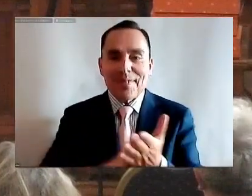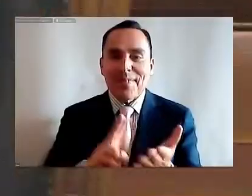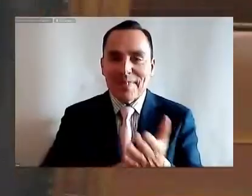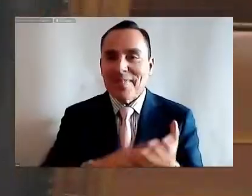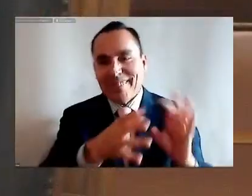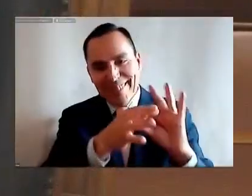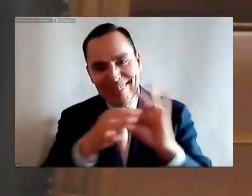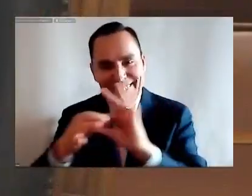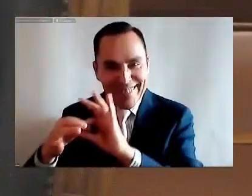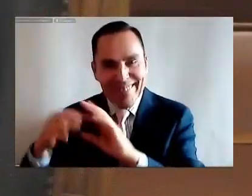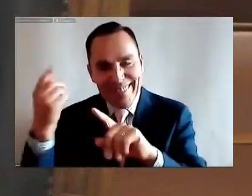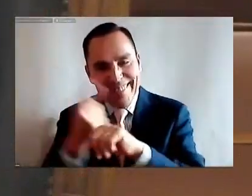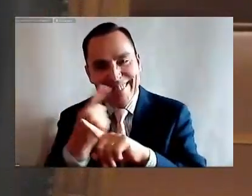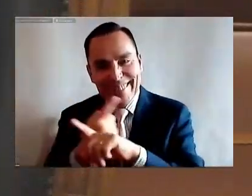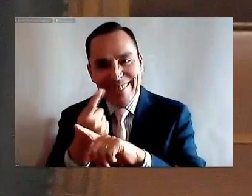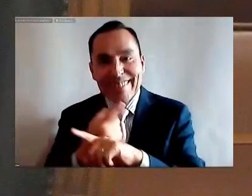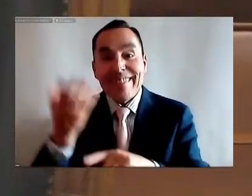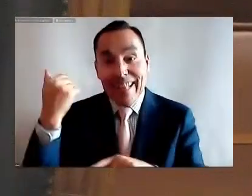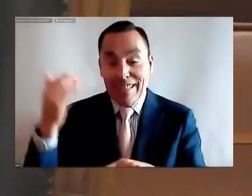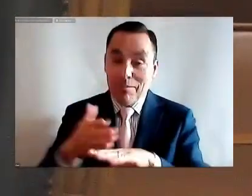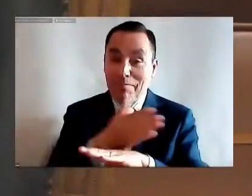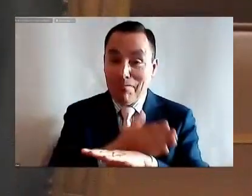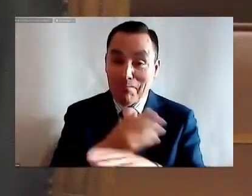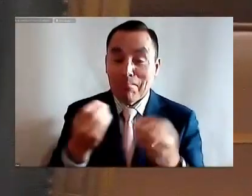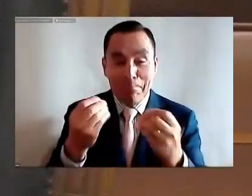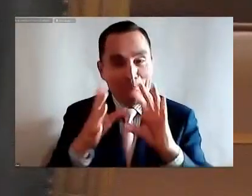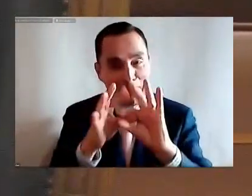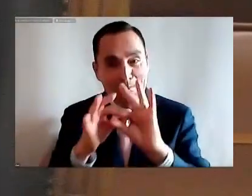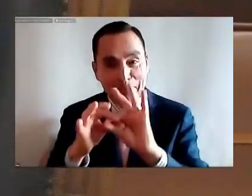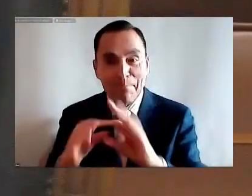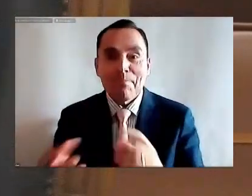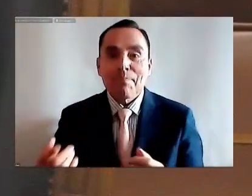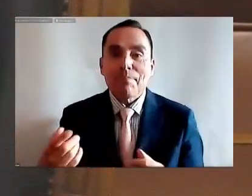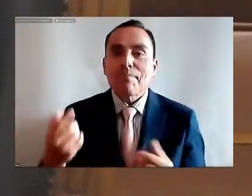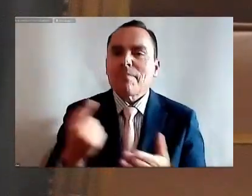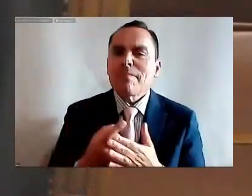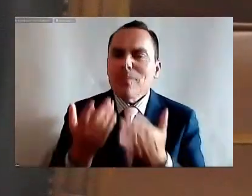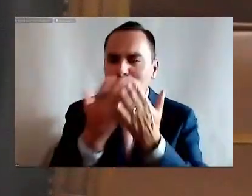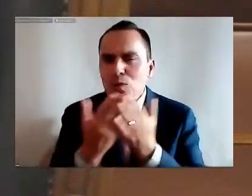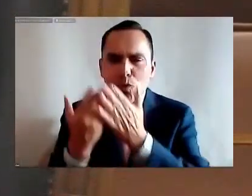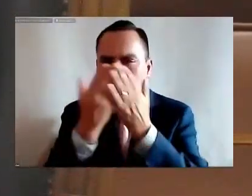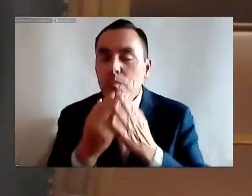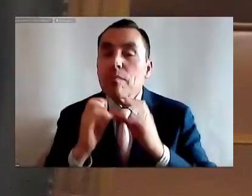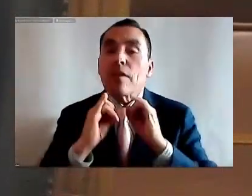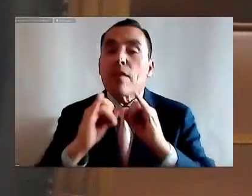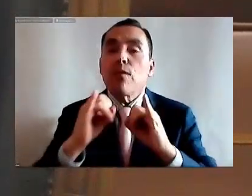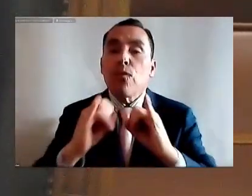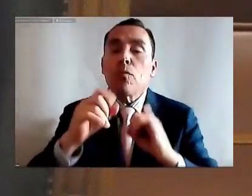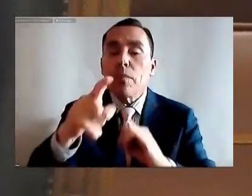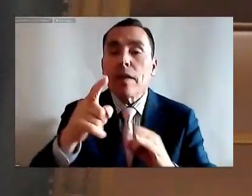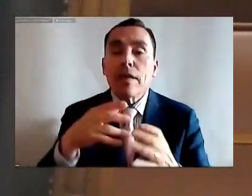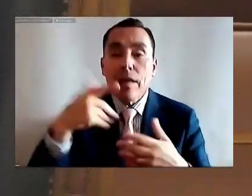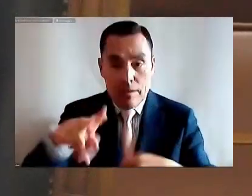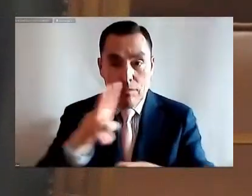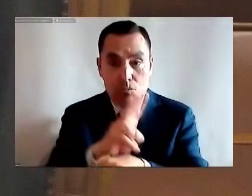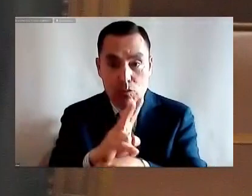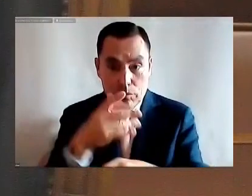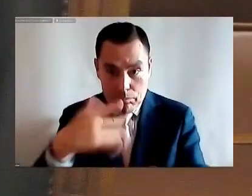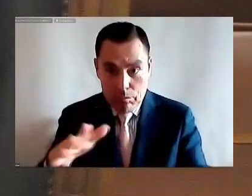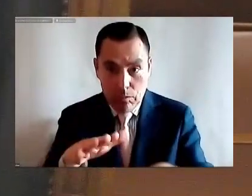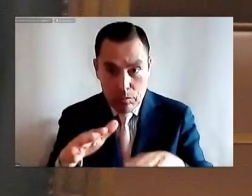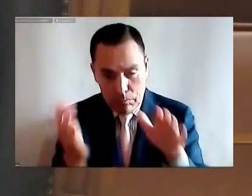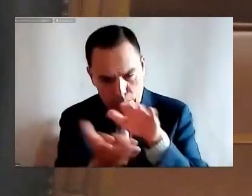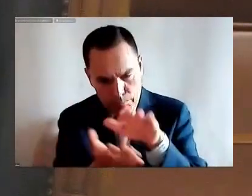una primera reunión estudiando el informe que tienen hechas las académicas, nos pasaba que habían muchas